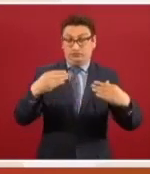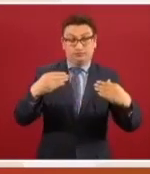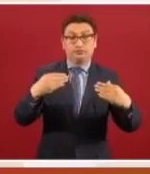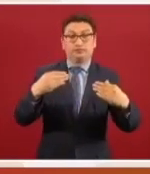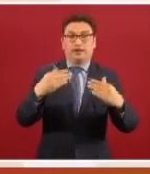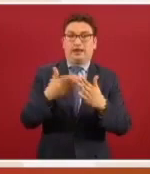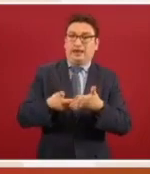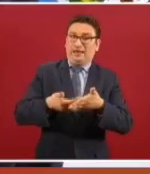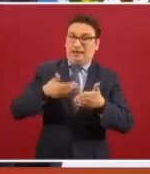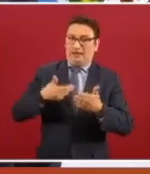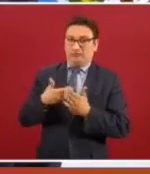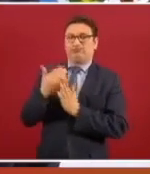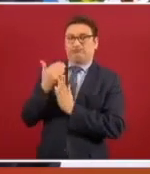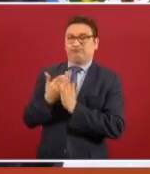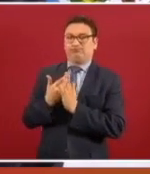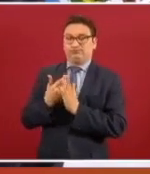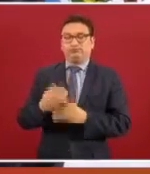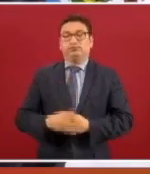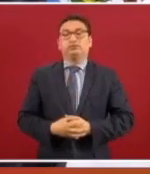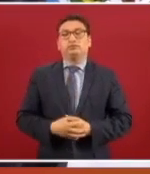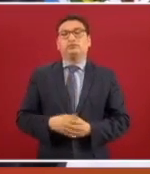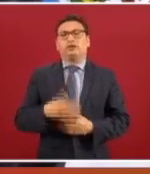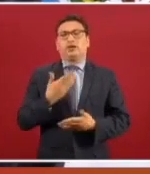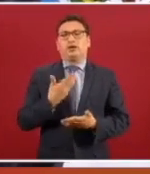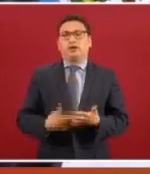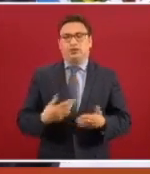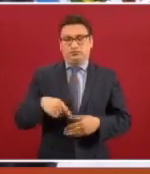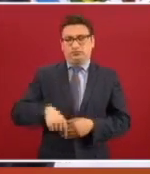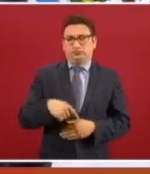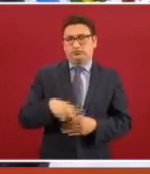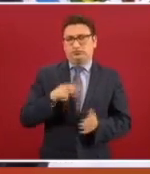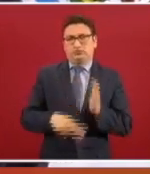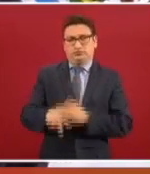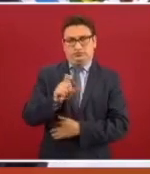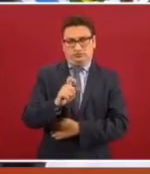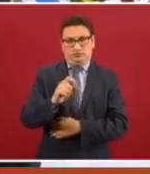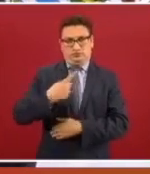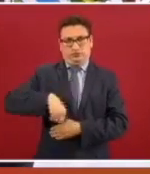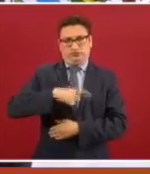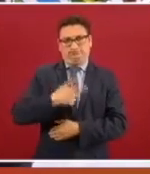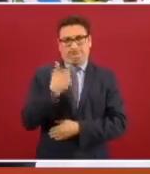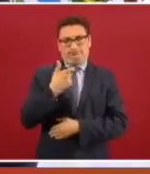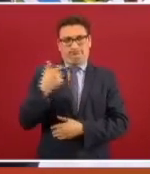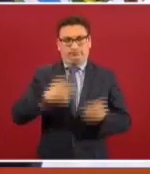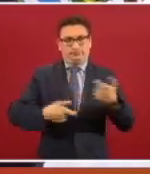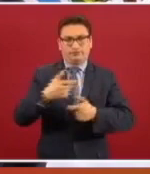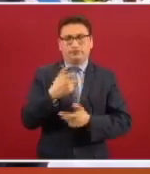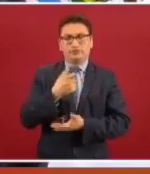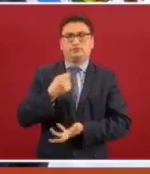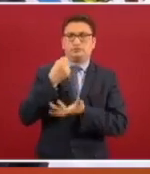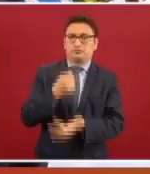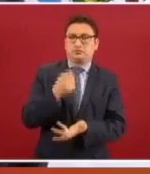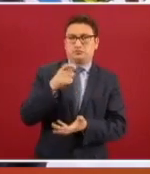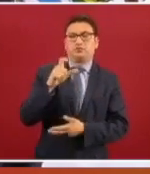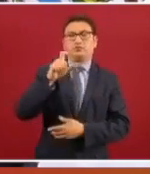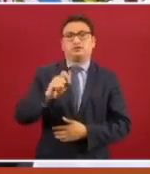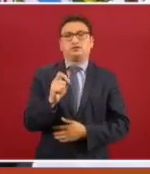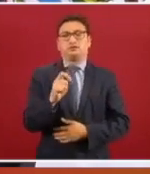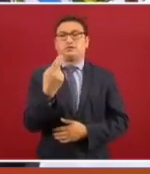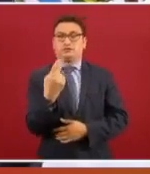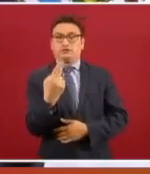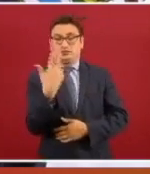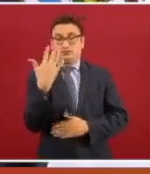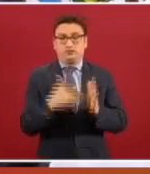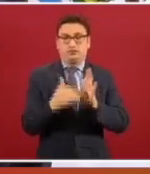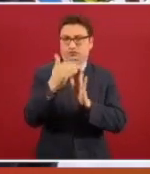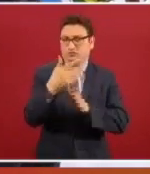Este año invertiremos 25,000 millones de pesos